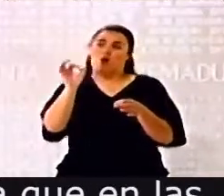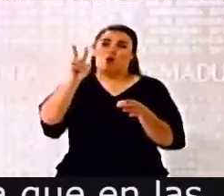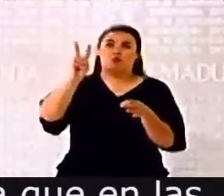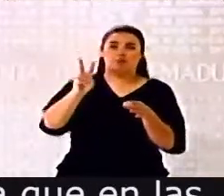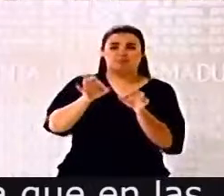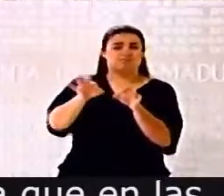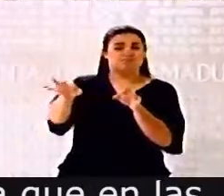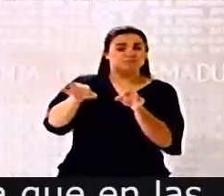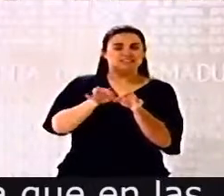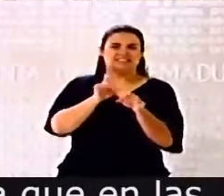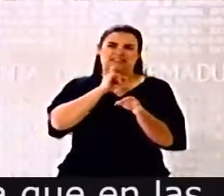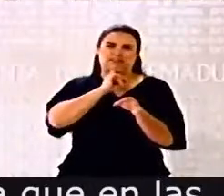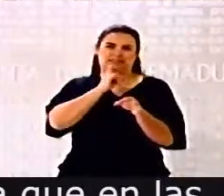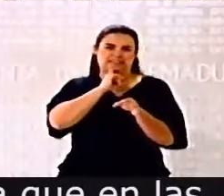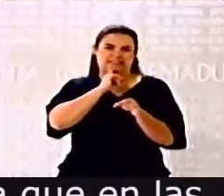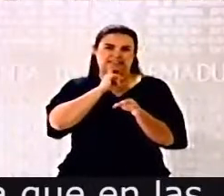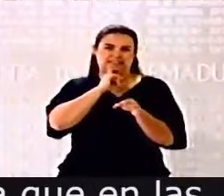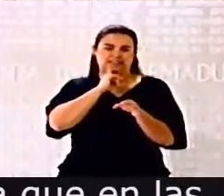metros,